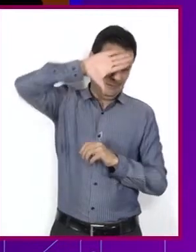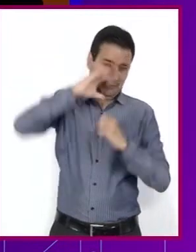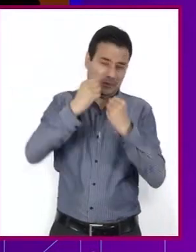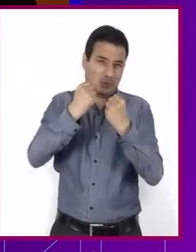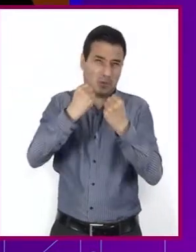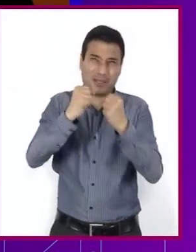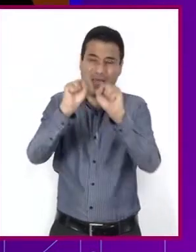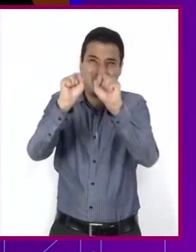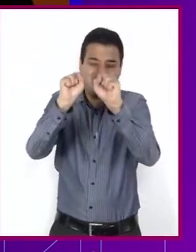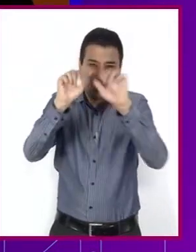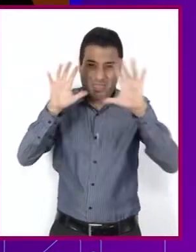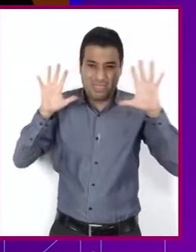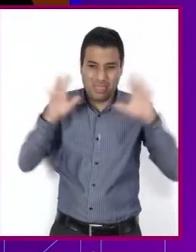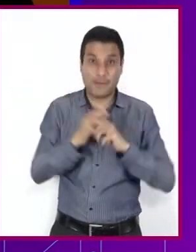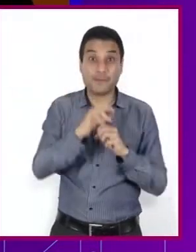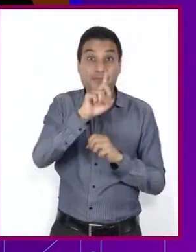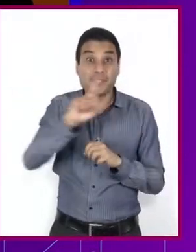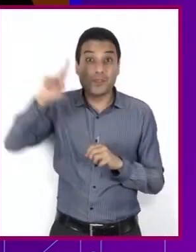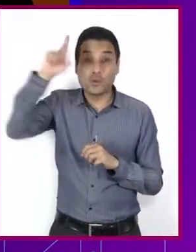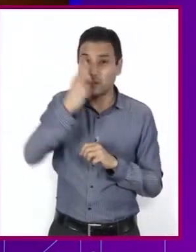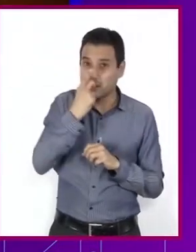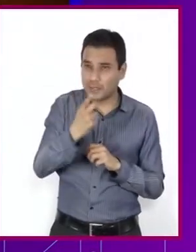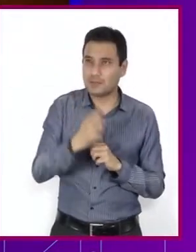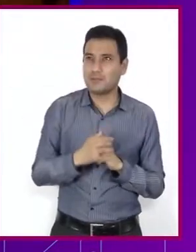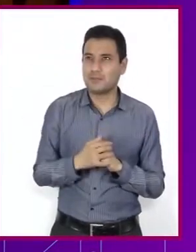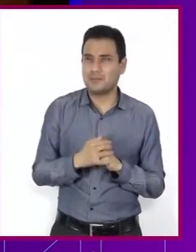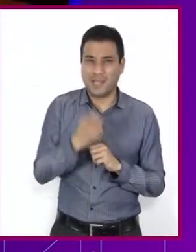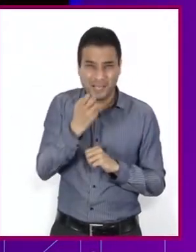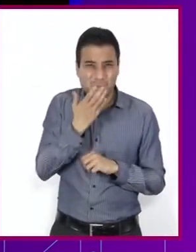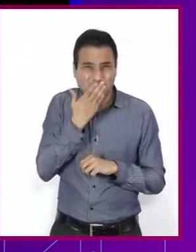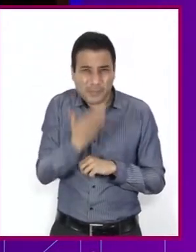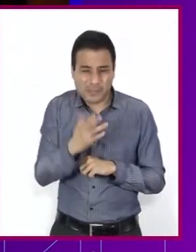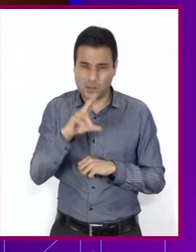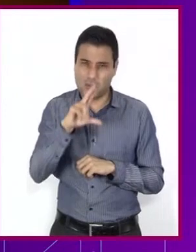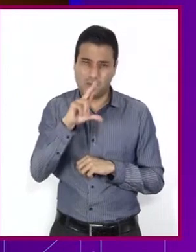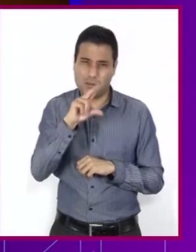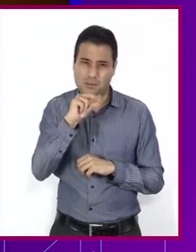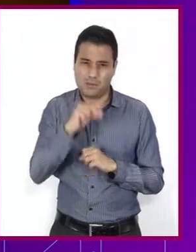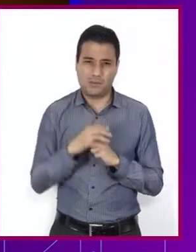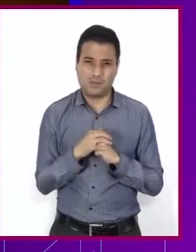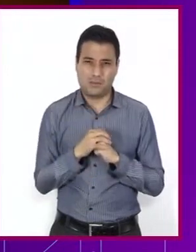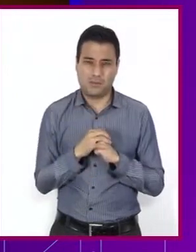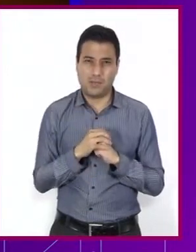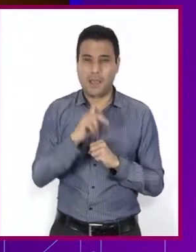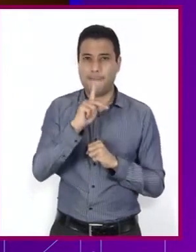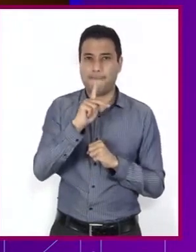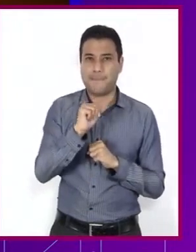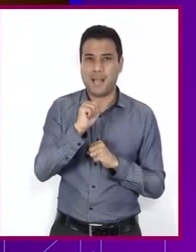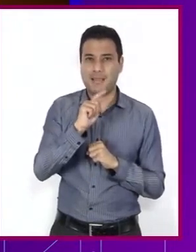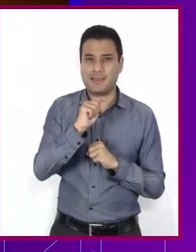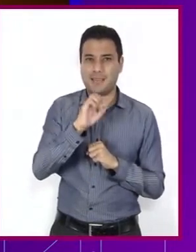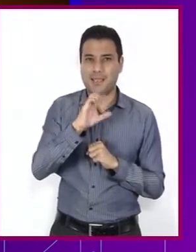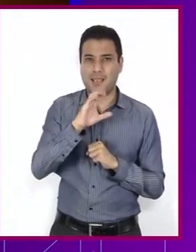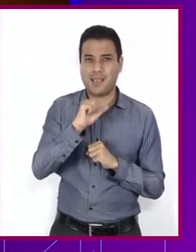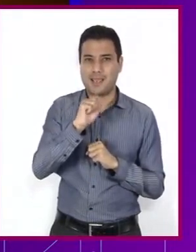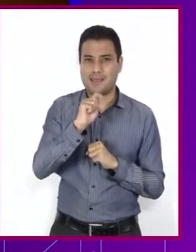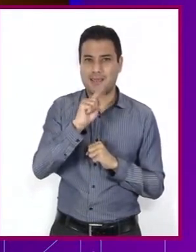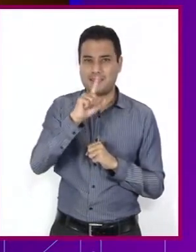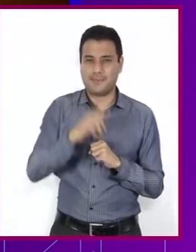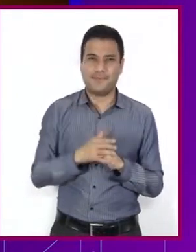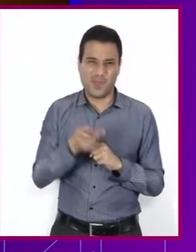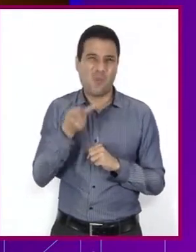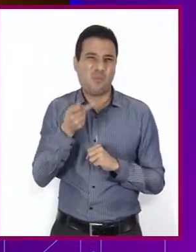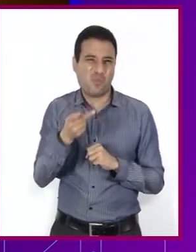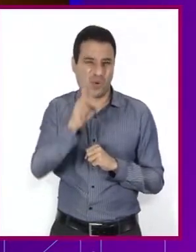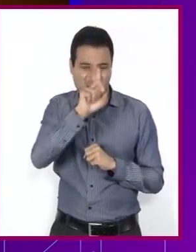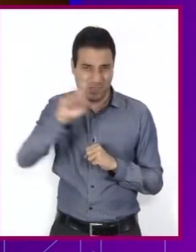Los dioses se dijeron que eso no estaba bien, y entonces Patecatl, uno de los dioses del pulque, lanzó